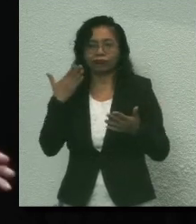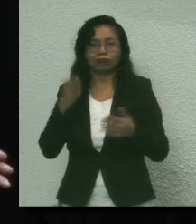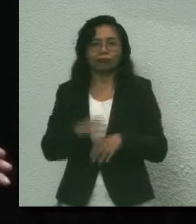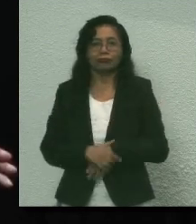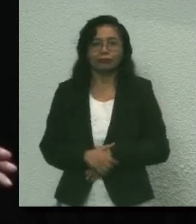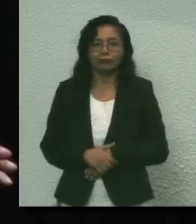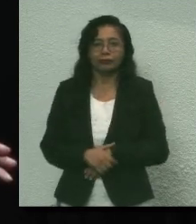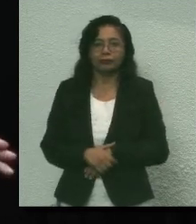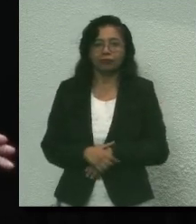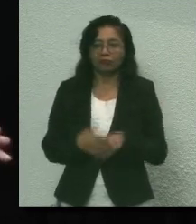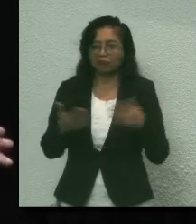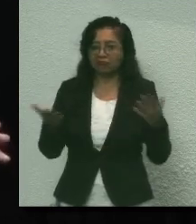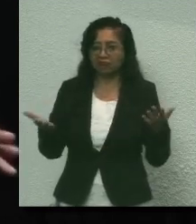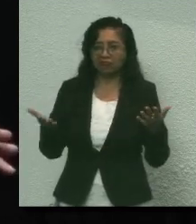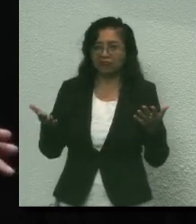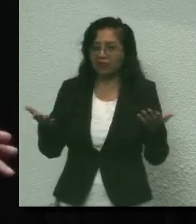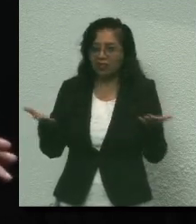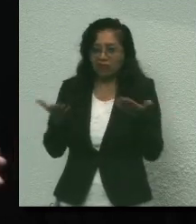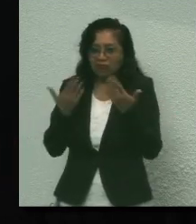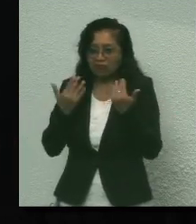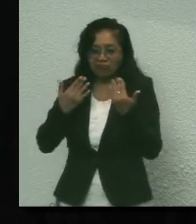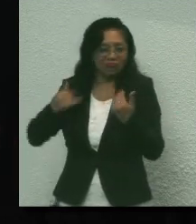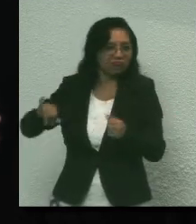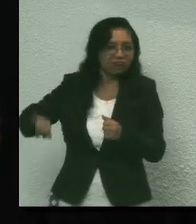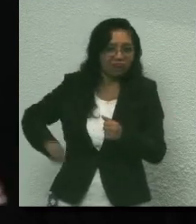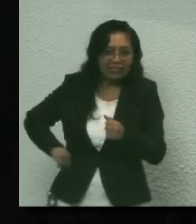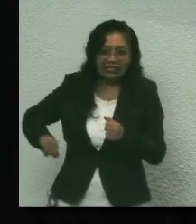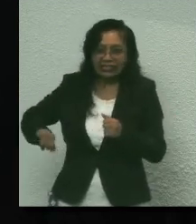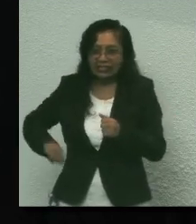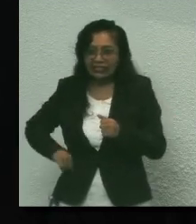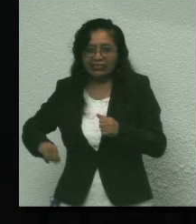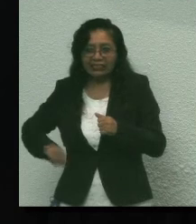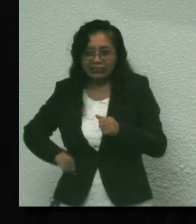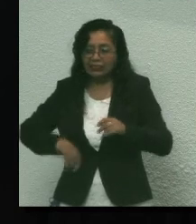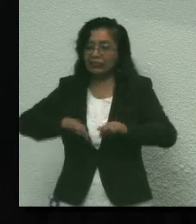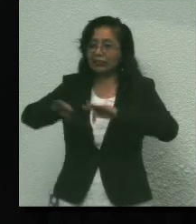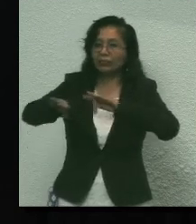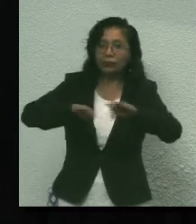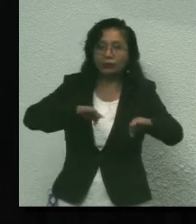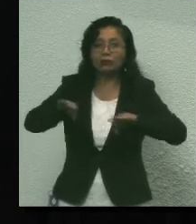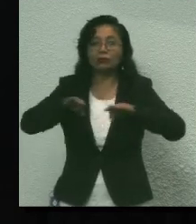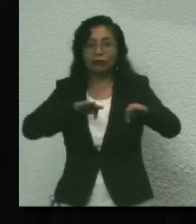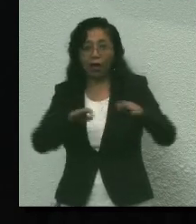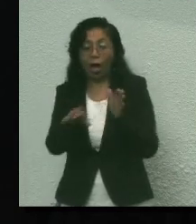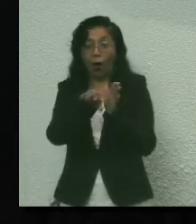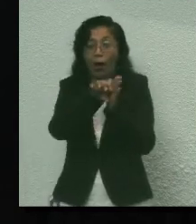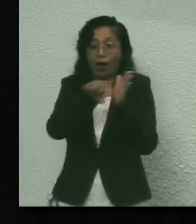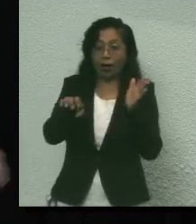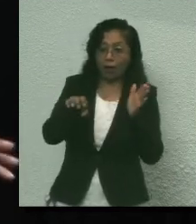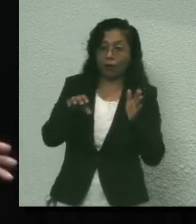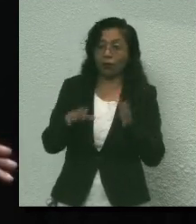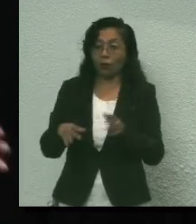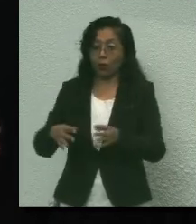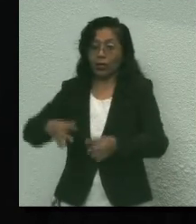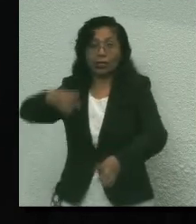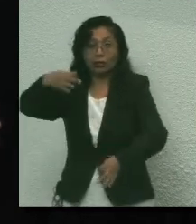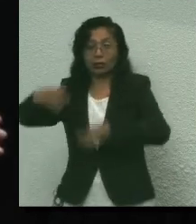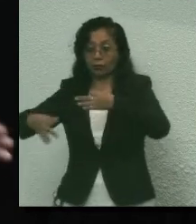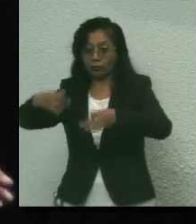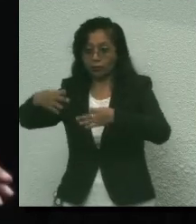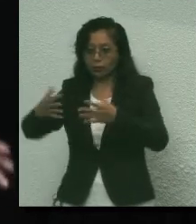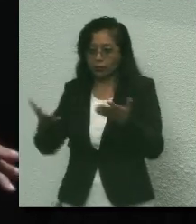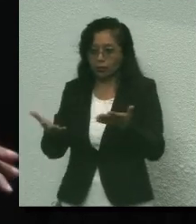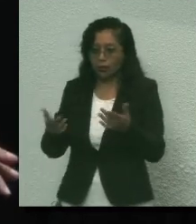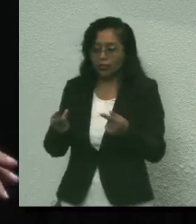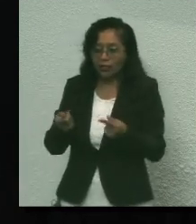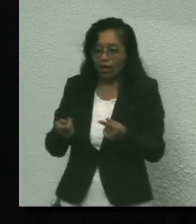no absolutamente desinteresados y distantes, como en la Fiscalía. Y si en esos rubros tan importantes